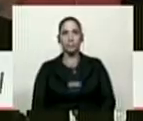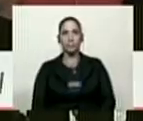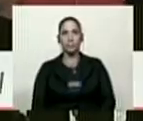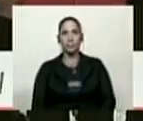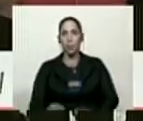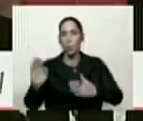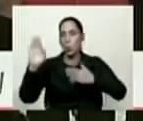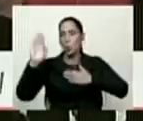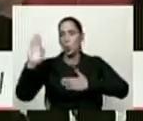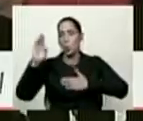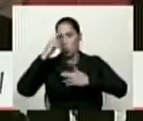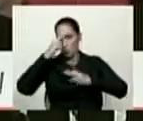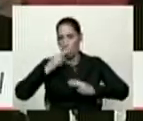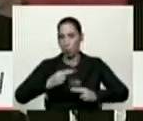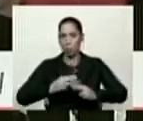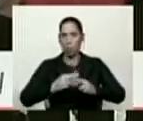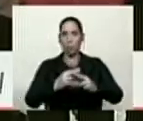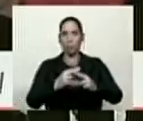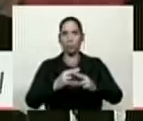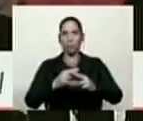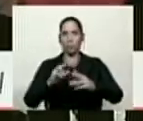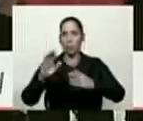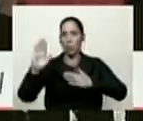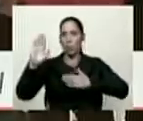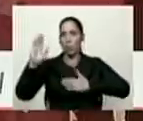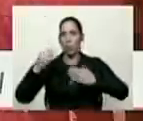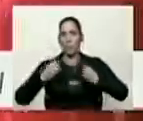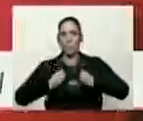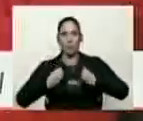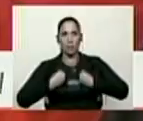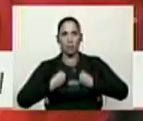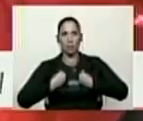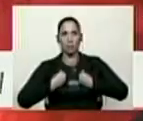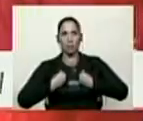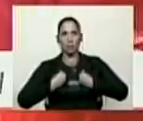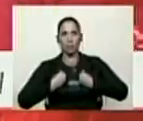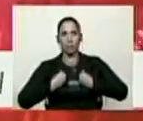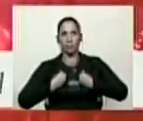Juro por mi honor. Juro por mi vida.